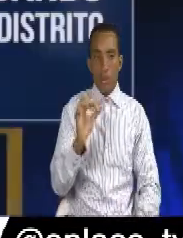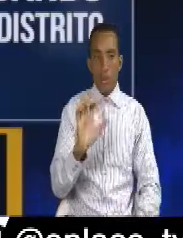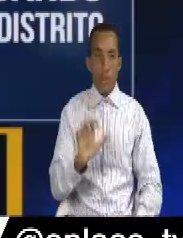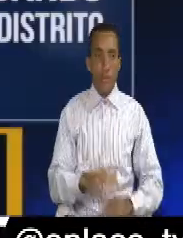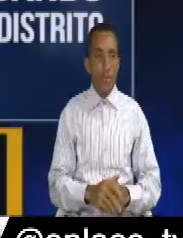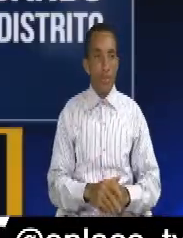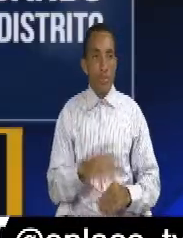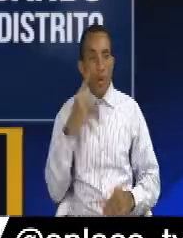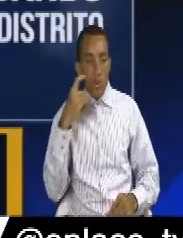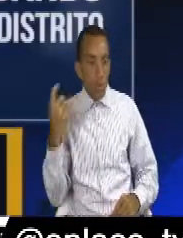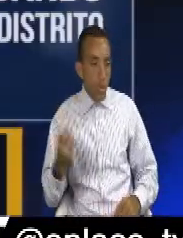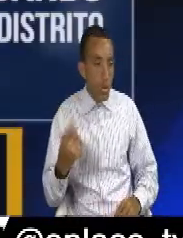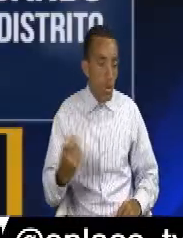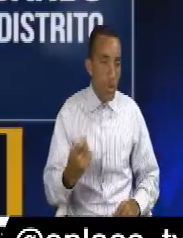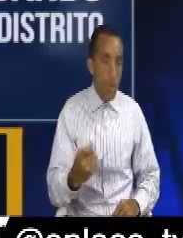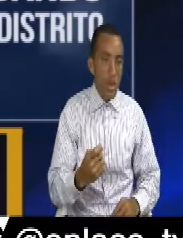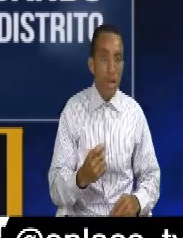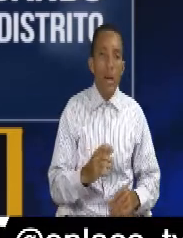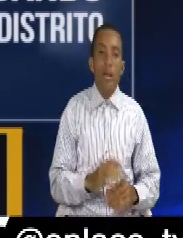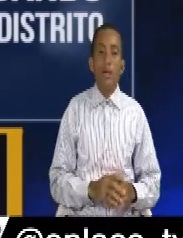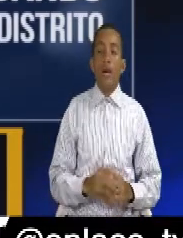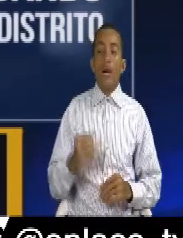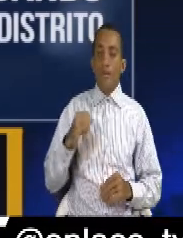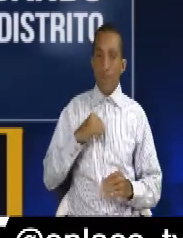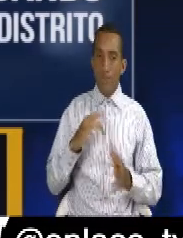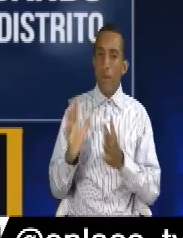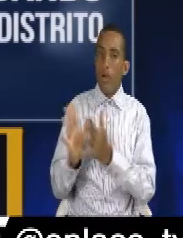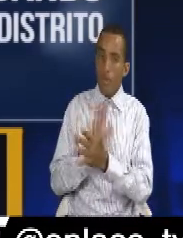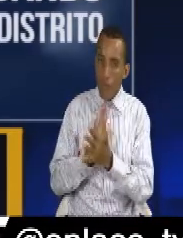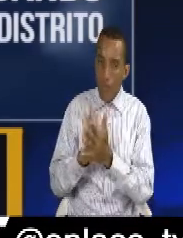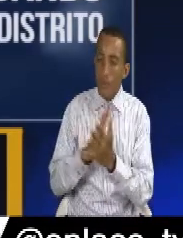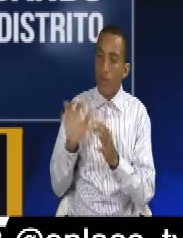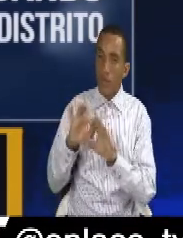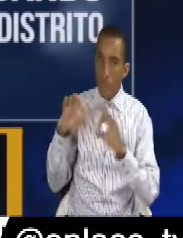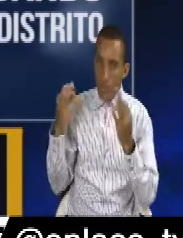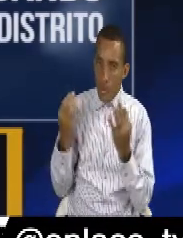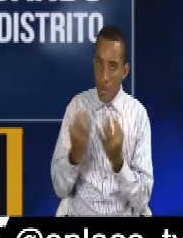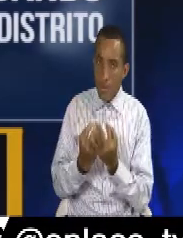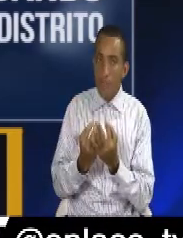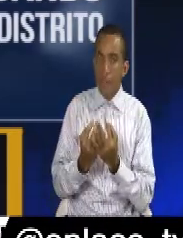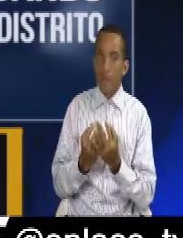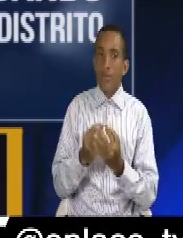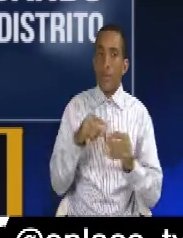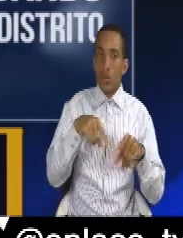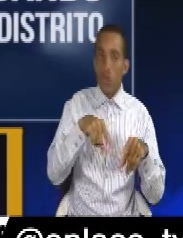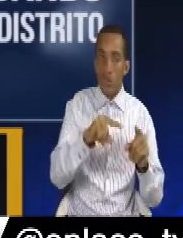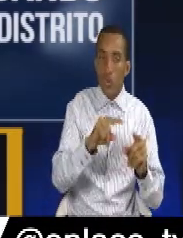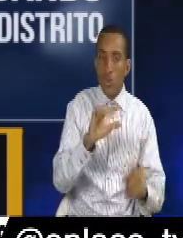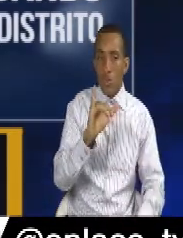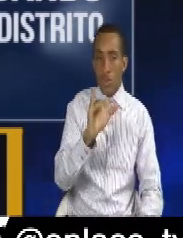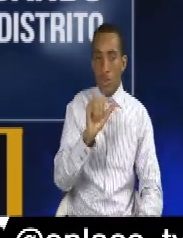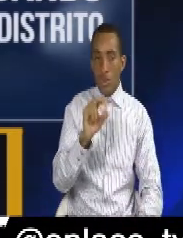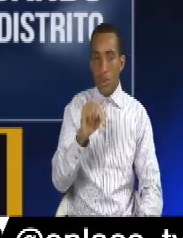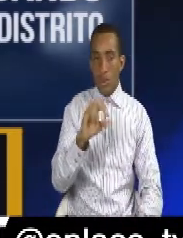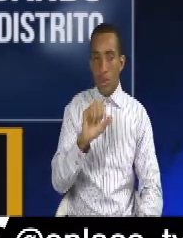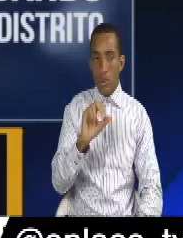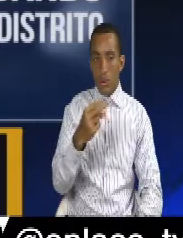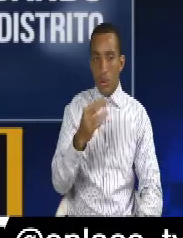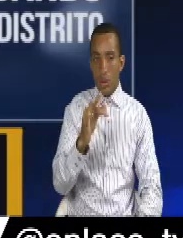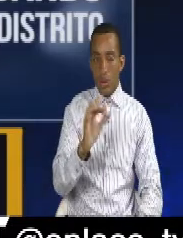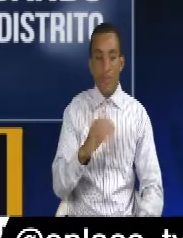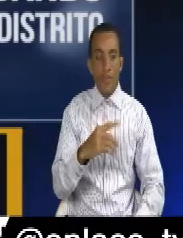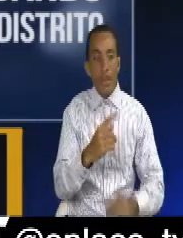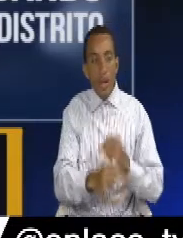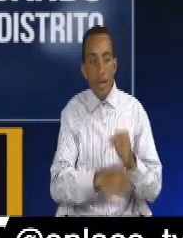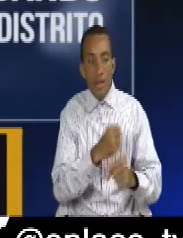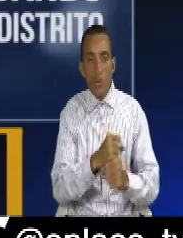Tenemos información por parte de unos familiares de la señora Janet Jiménez Jaimes, de 47 años, que